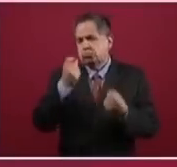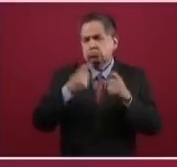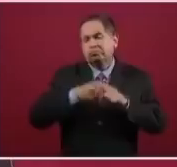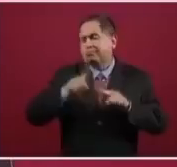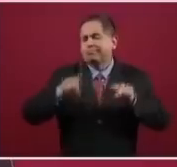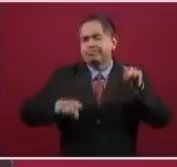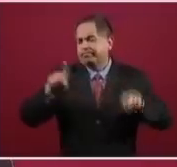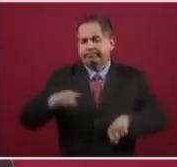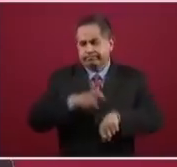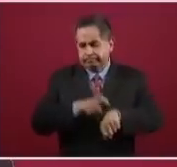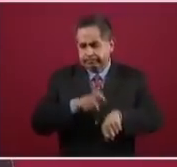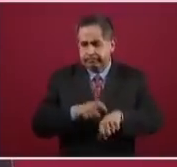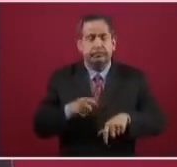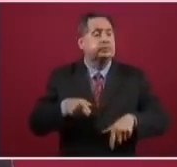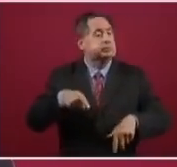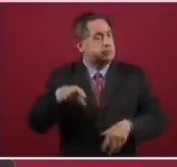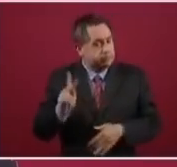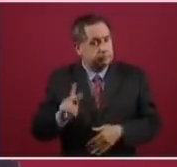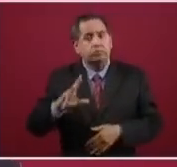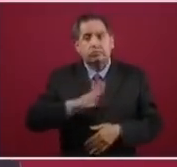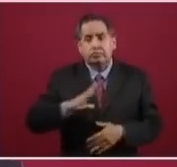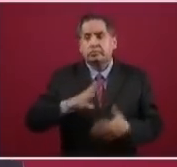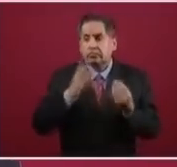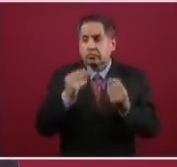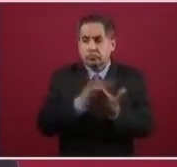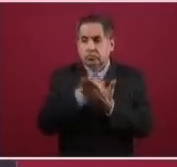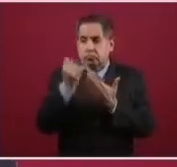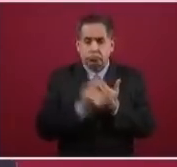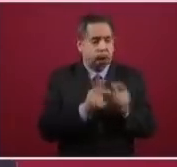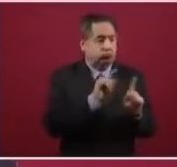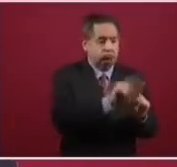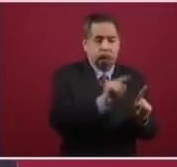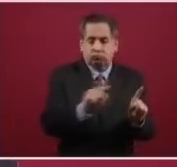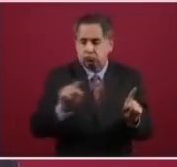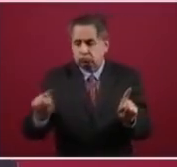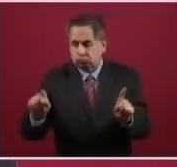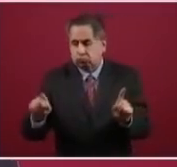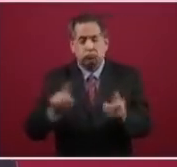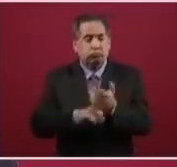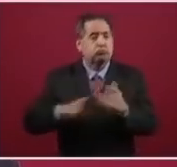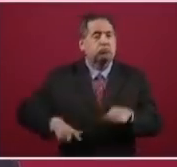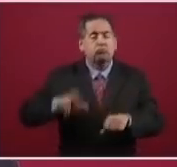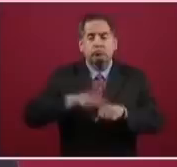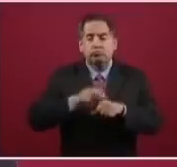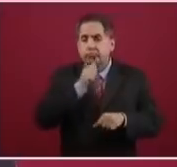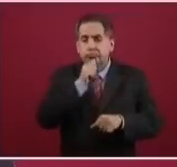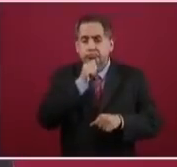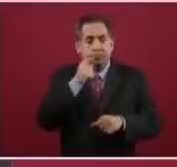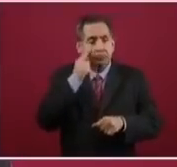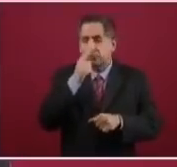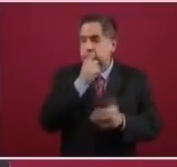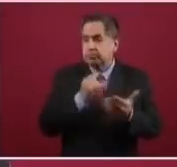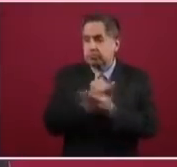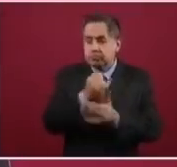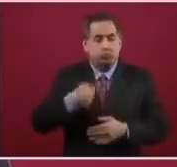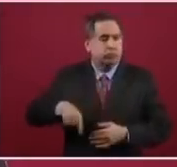hay un número importante de proyectos que están todavía definiendo los gobernadores nosotros vamos a trabajar con ellos para asegurarnos de que